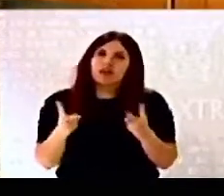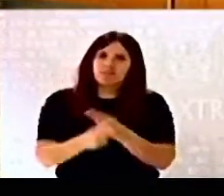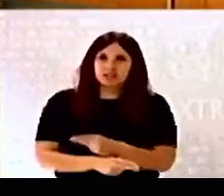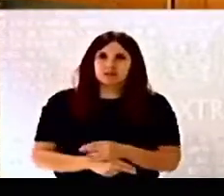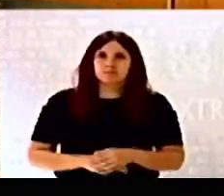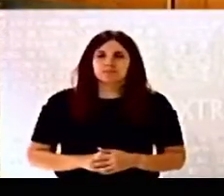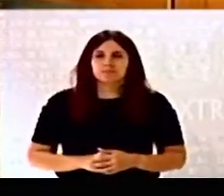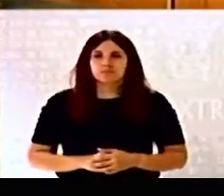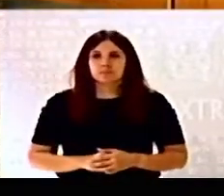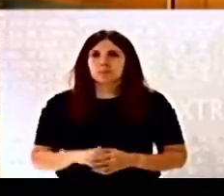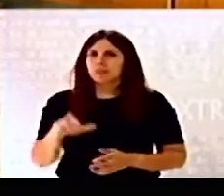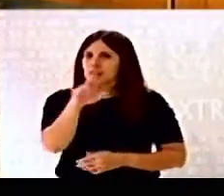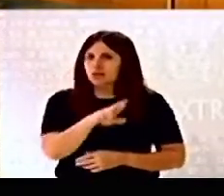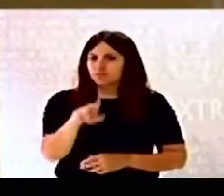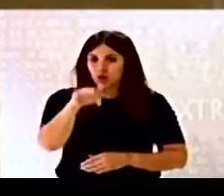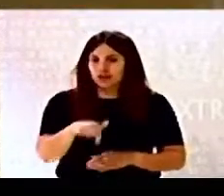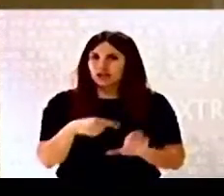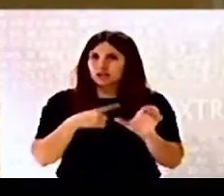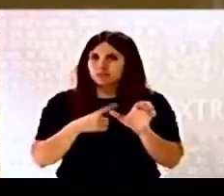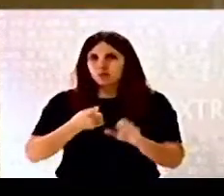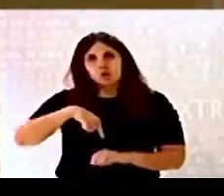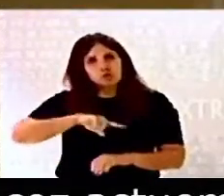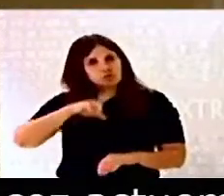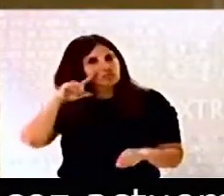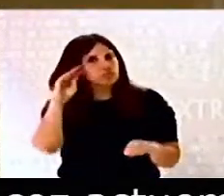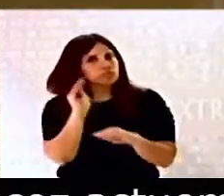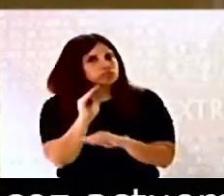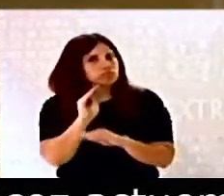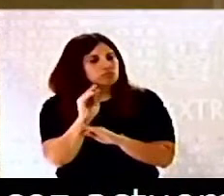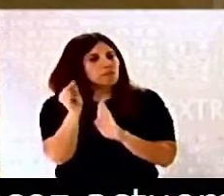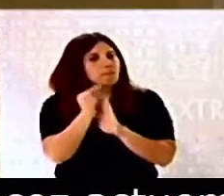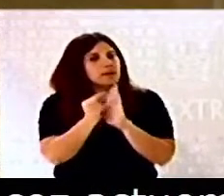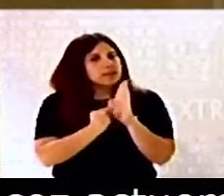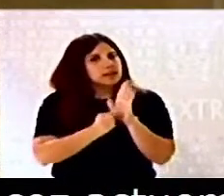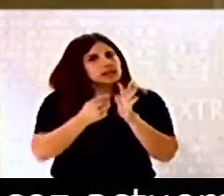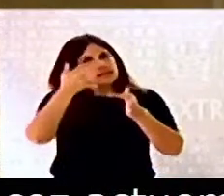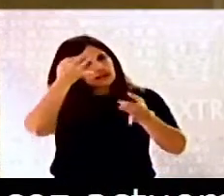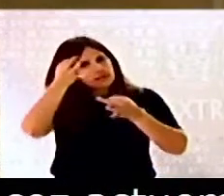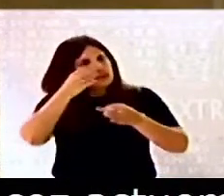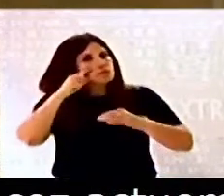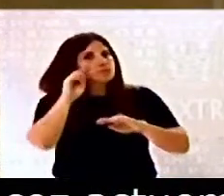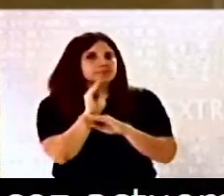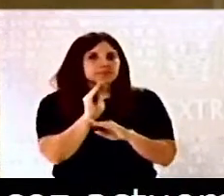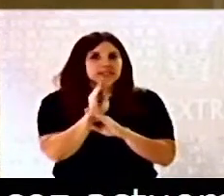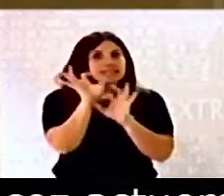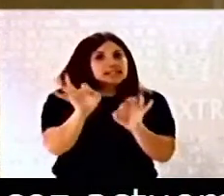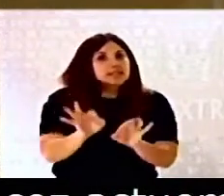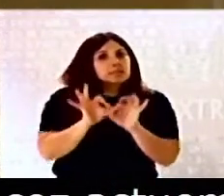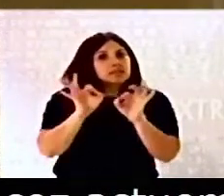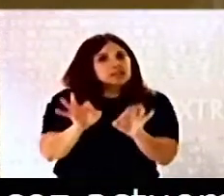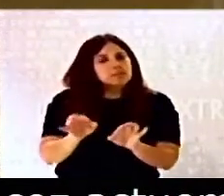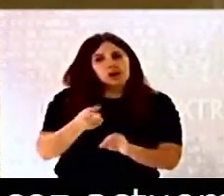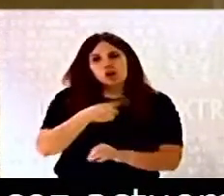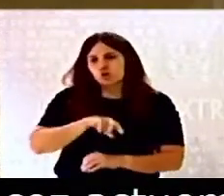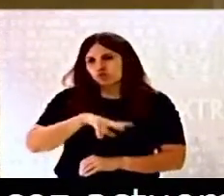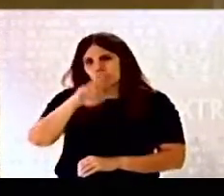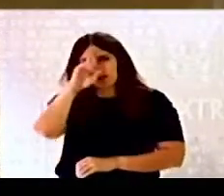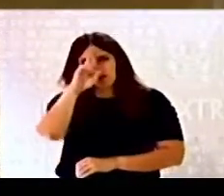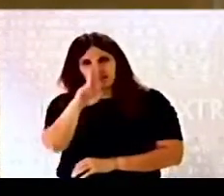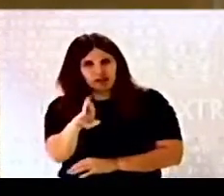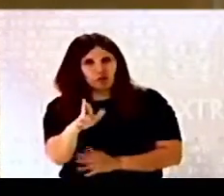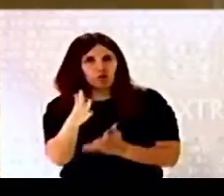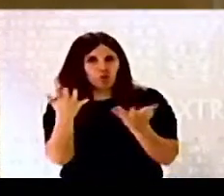Insisto, en Extremadura hemos sido muy comedidos a la hora de tomar medidas y siempre hemos respetado, en todo momento hemos